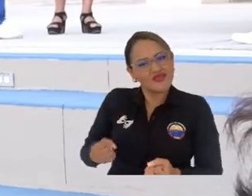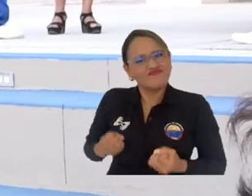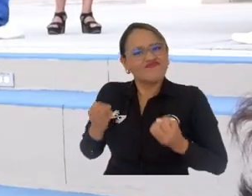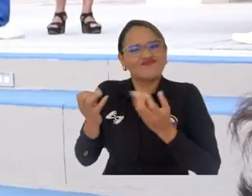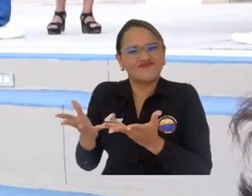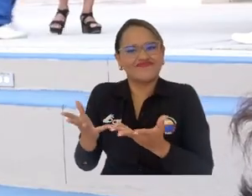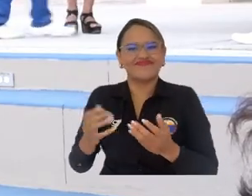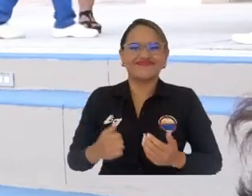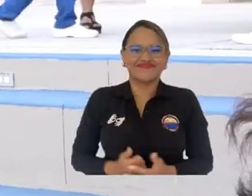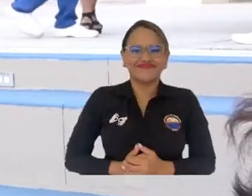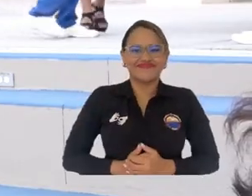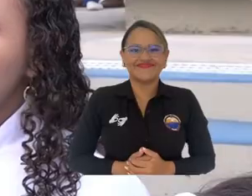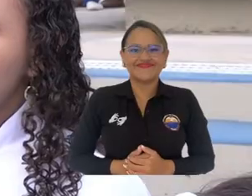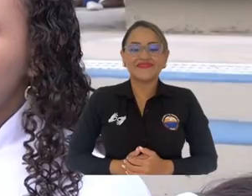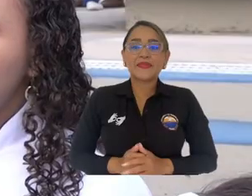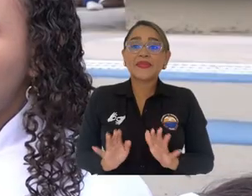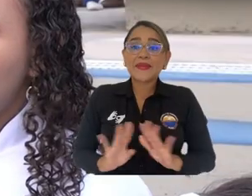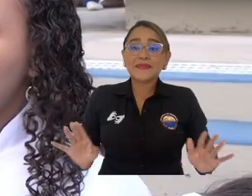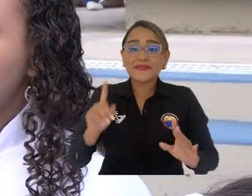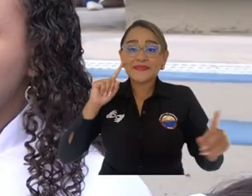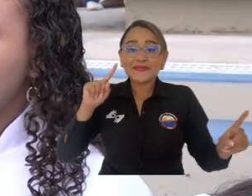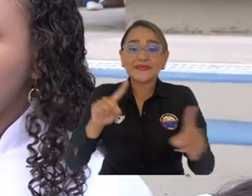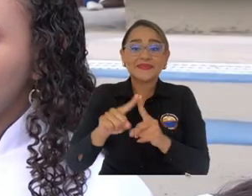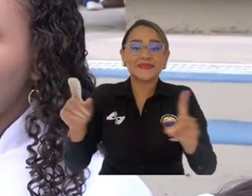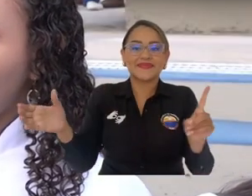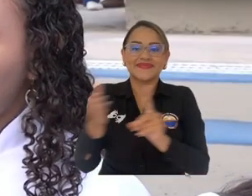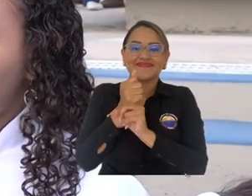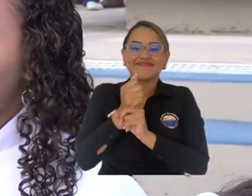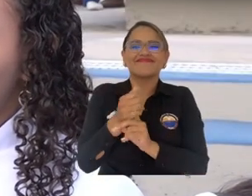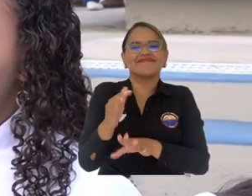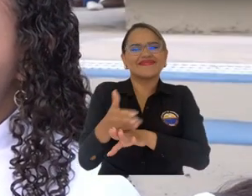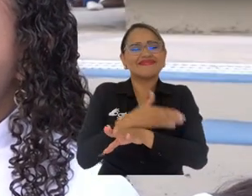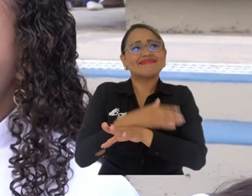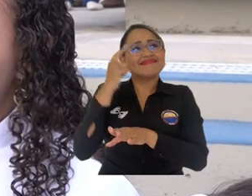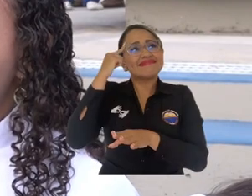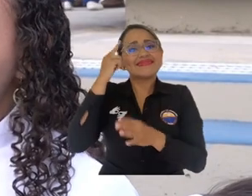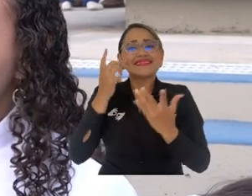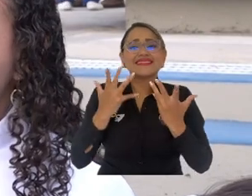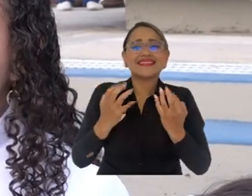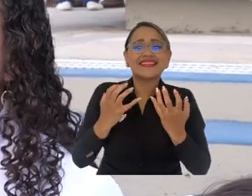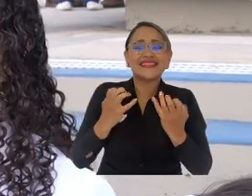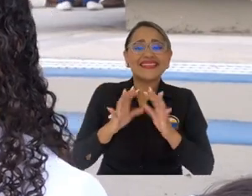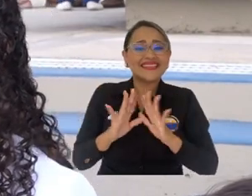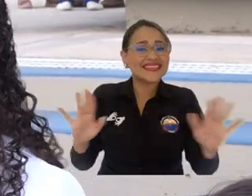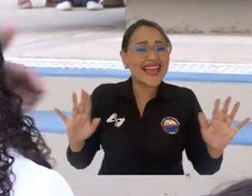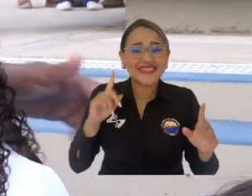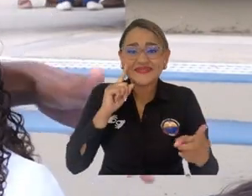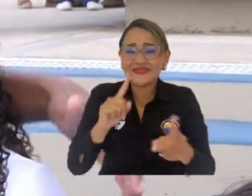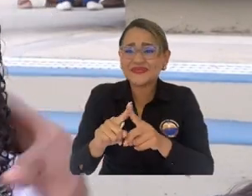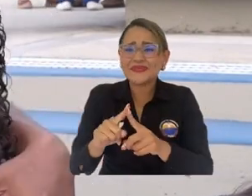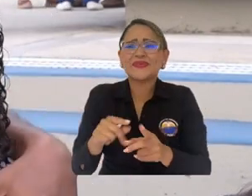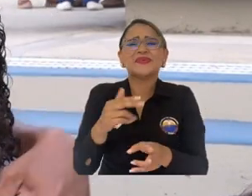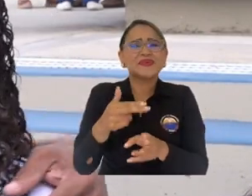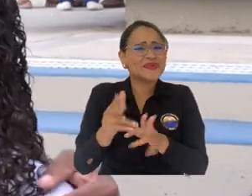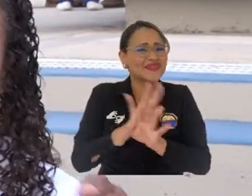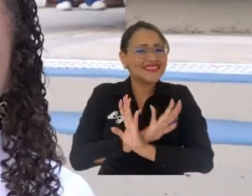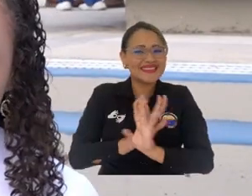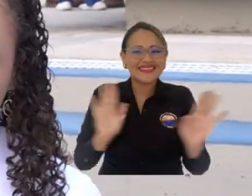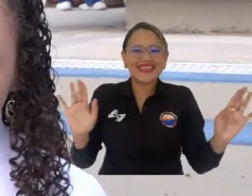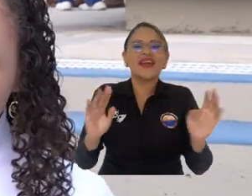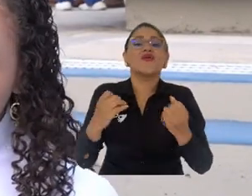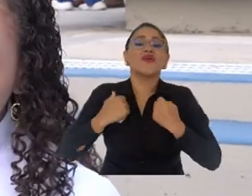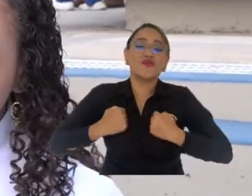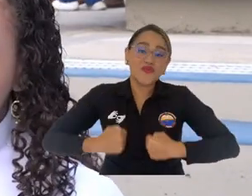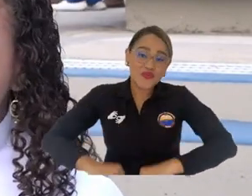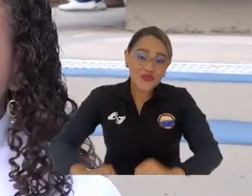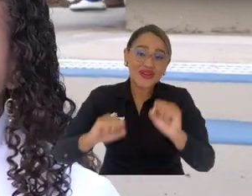que mis papás tuvieron conmigo. La meta se está cumpliendo, de que el objetivo trazado lo estamos logrando y que